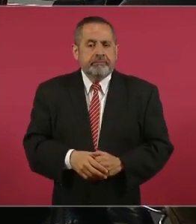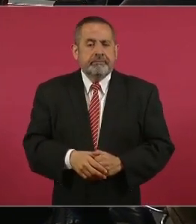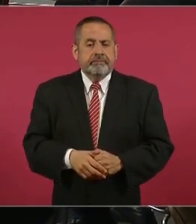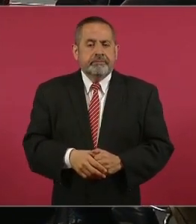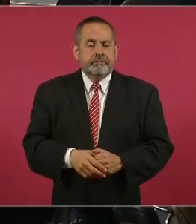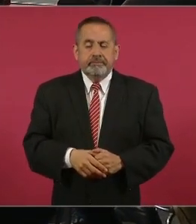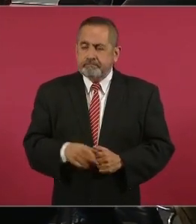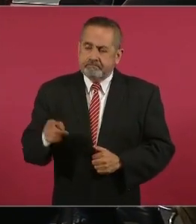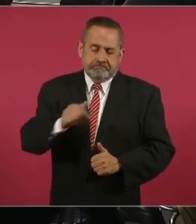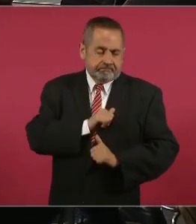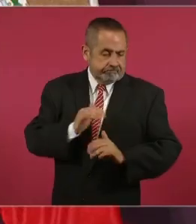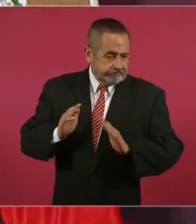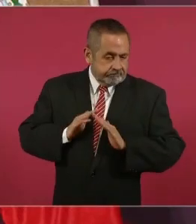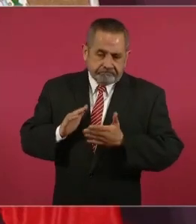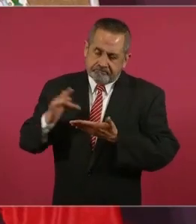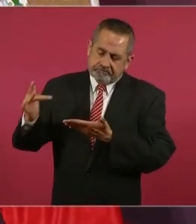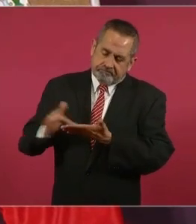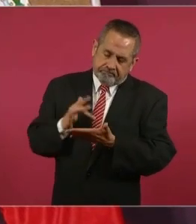de las Fuerzas Armadas?